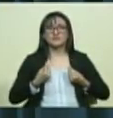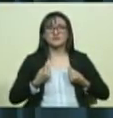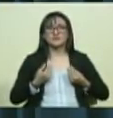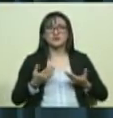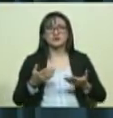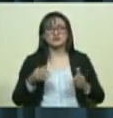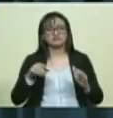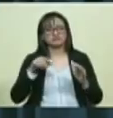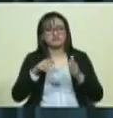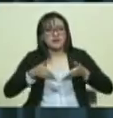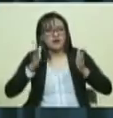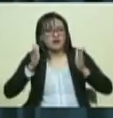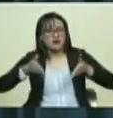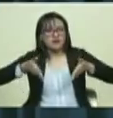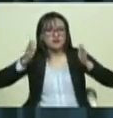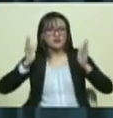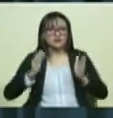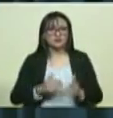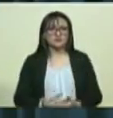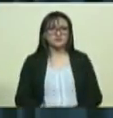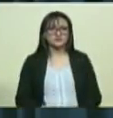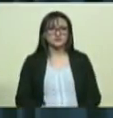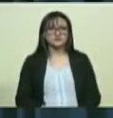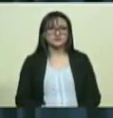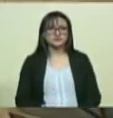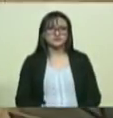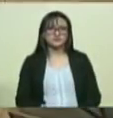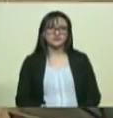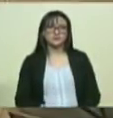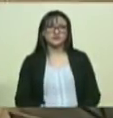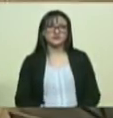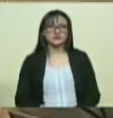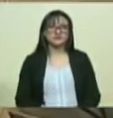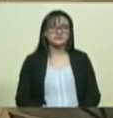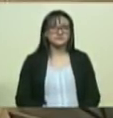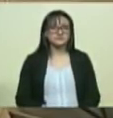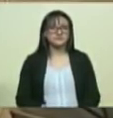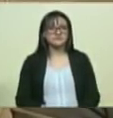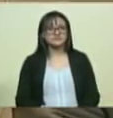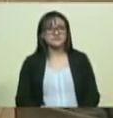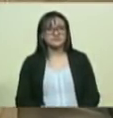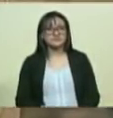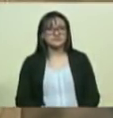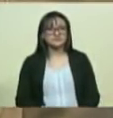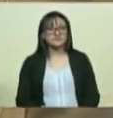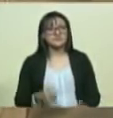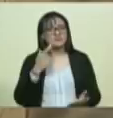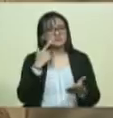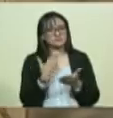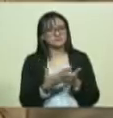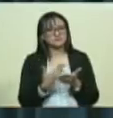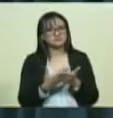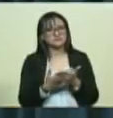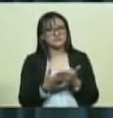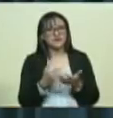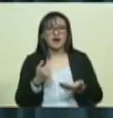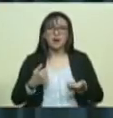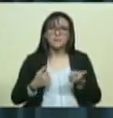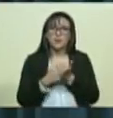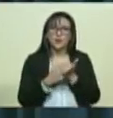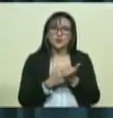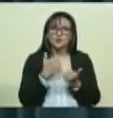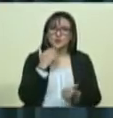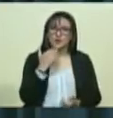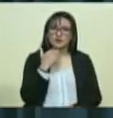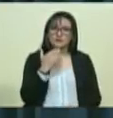urbanización cuando en la mesa de diálogo se planteó la posibilidad de acceder a algún tipo de apoyo algún tipo de